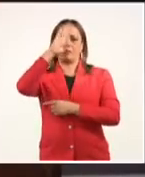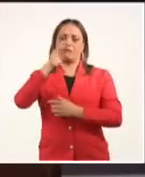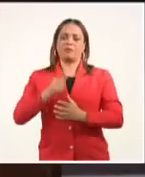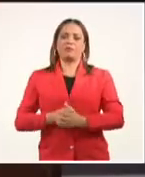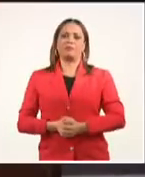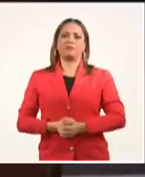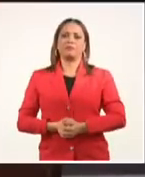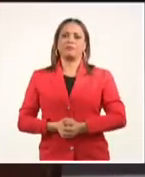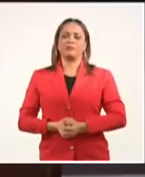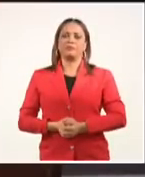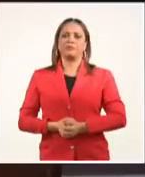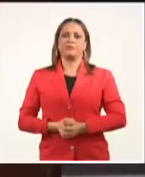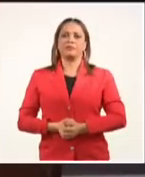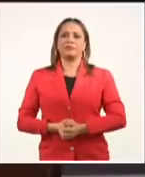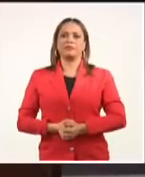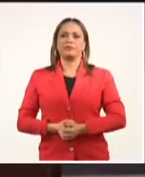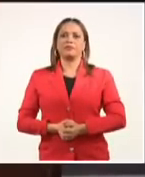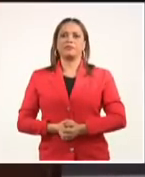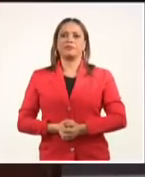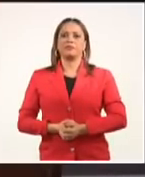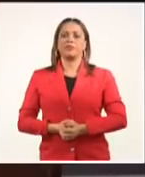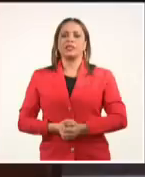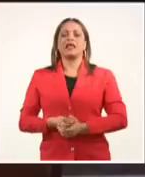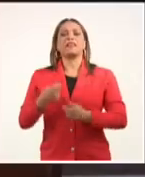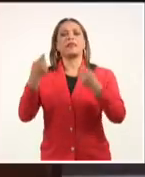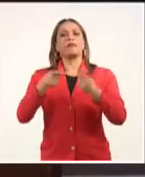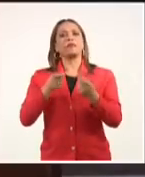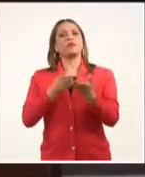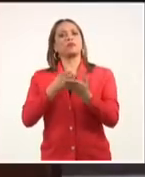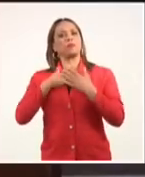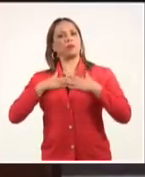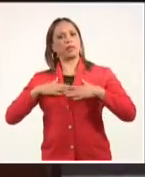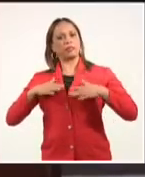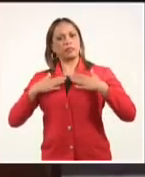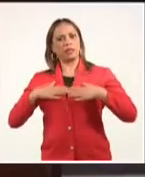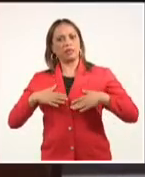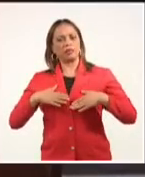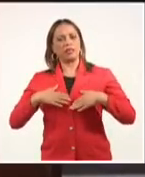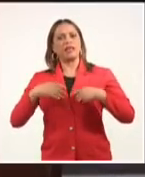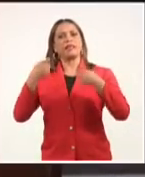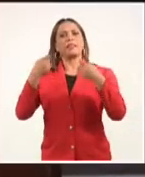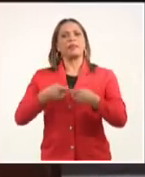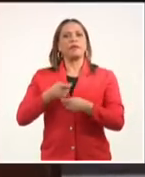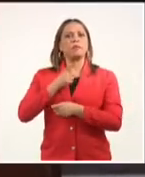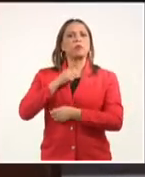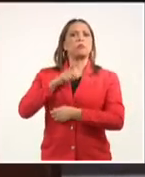no podemos perder la paciencia. Debemos escucharlos,